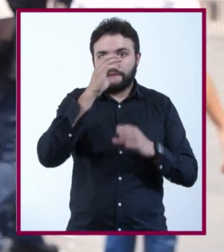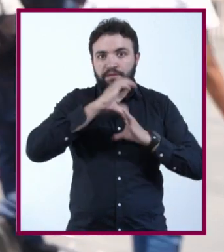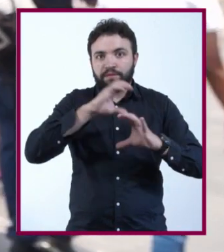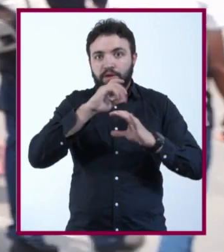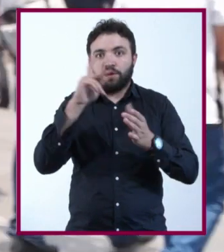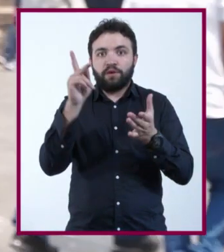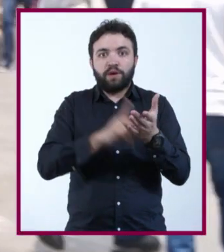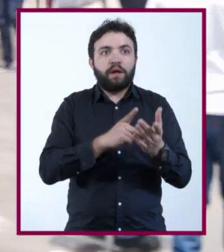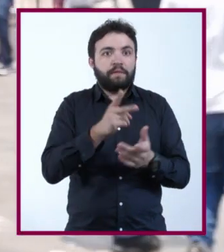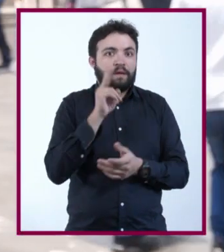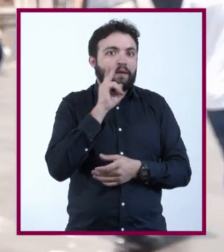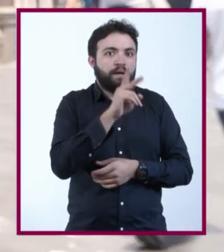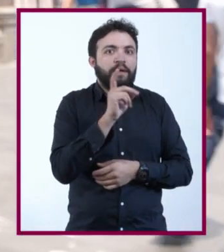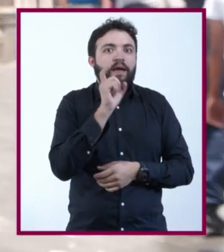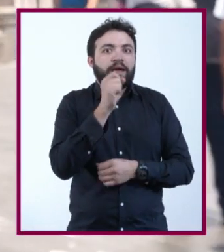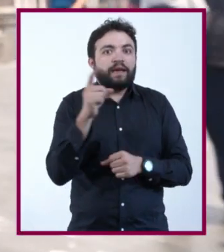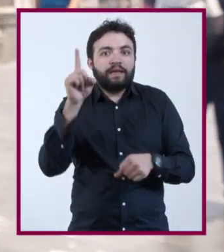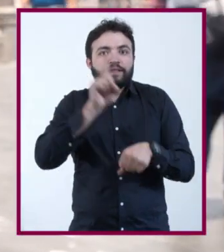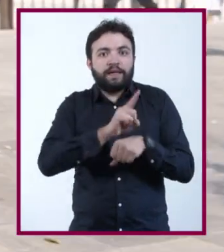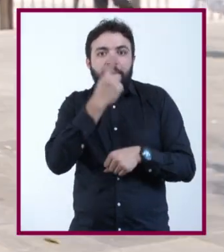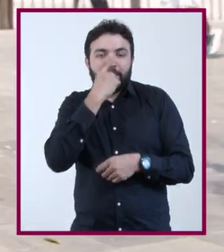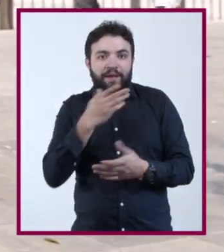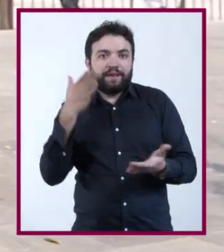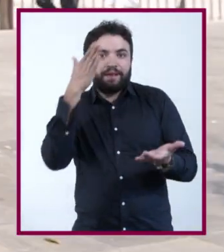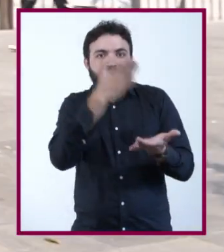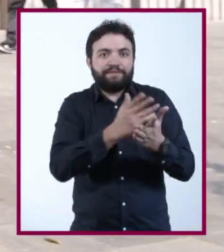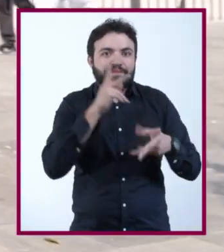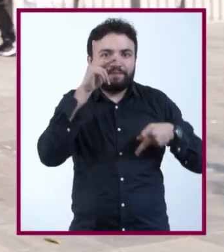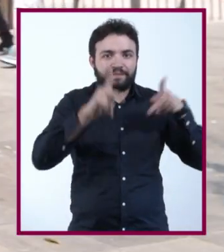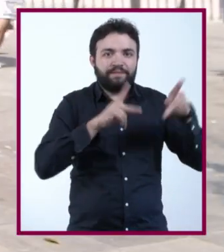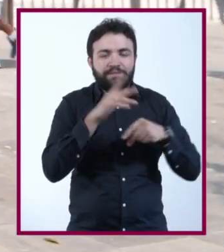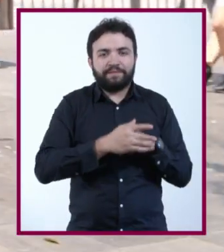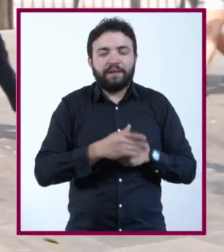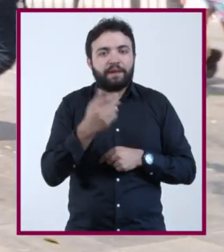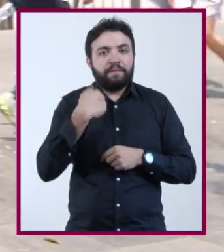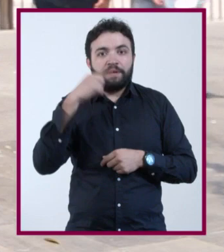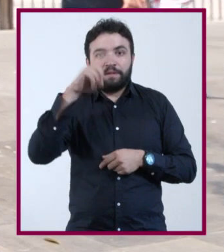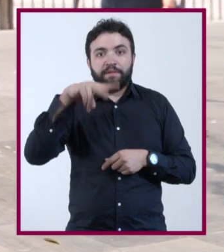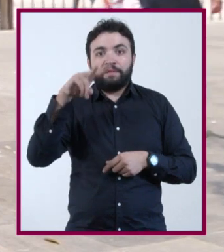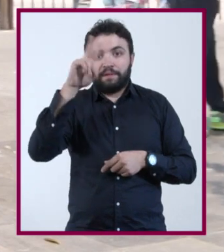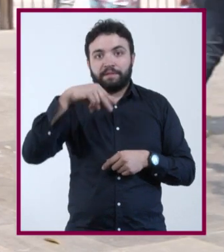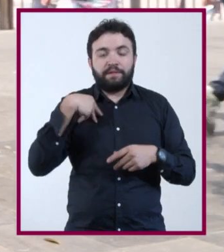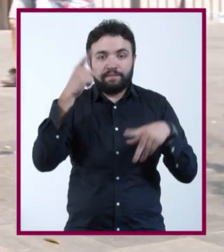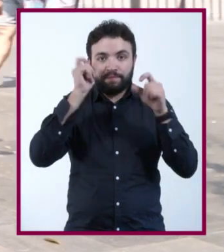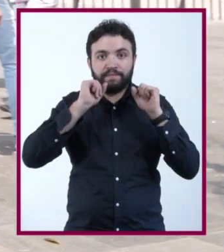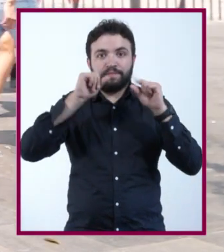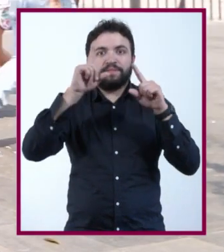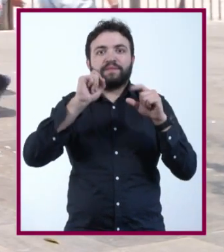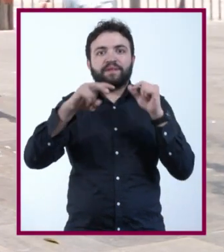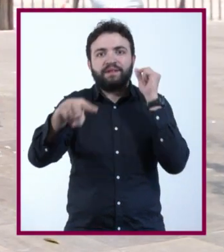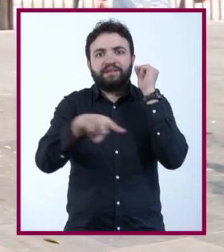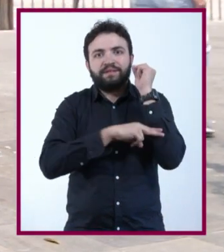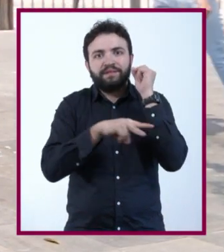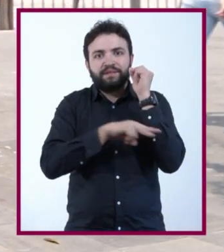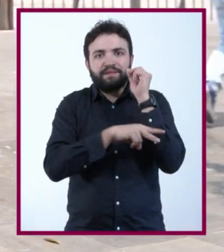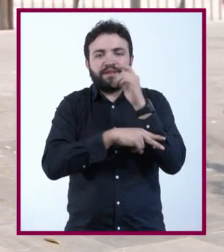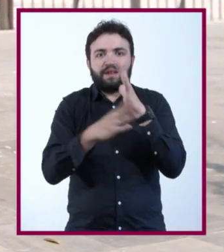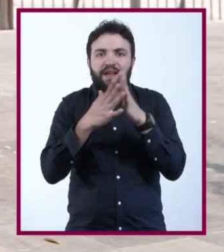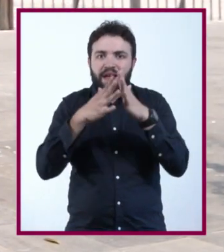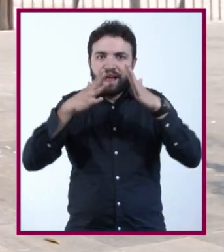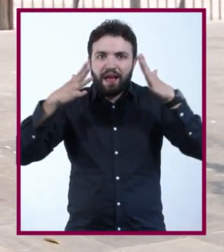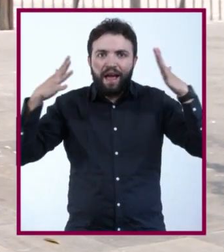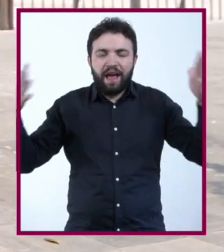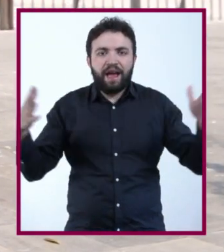que estar pendientes de las fechas para poder asistir. A mí me impresionaron mucho las ventanas arqueológicas, que realmente tan solo son una